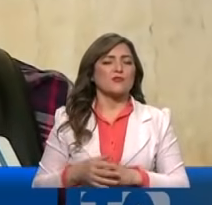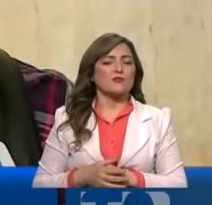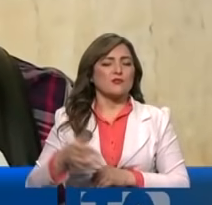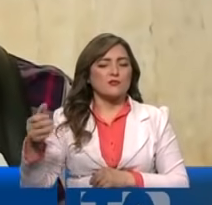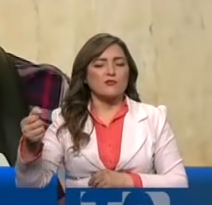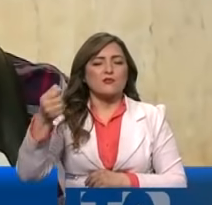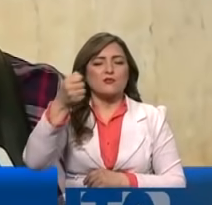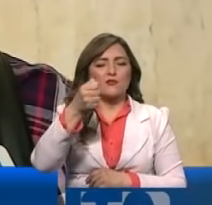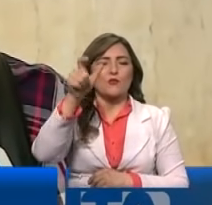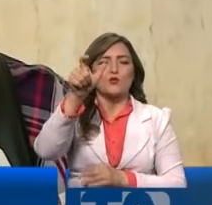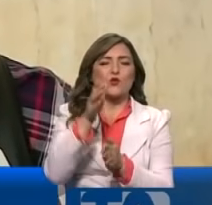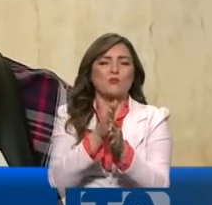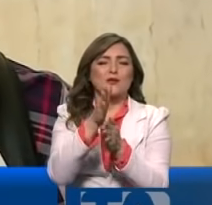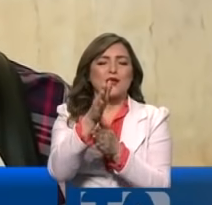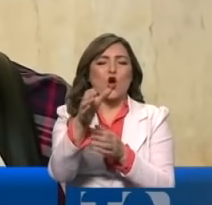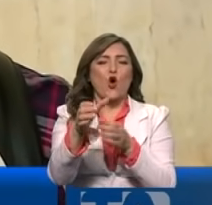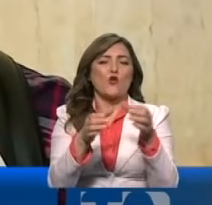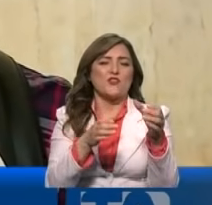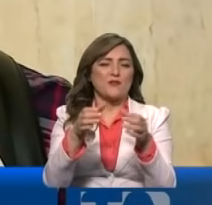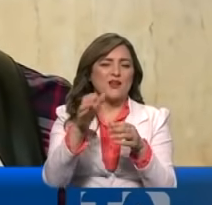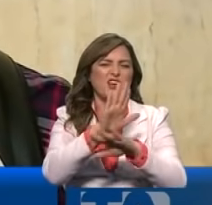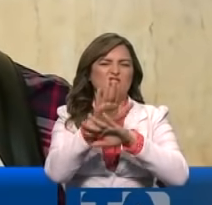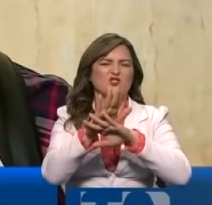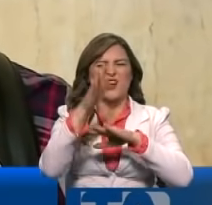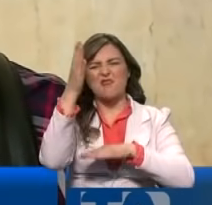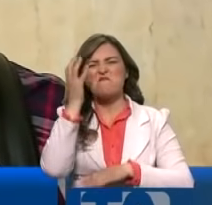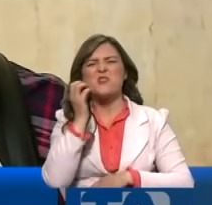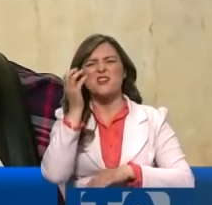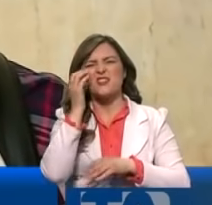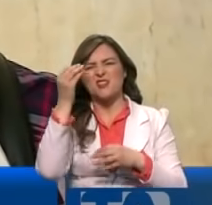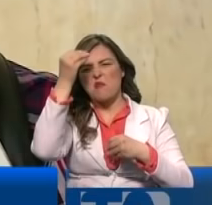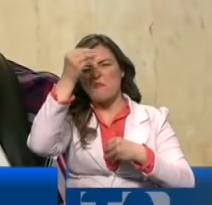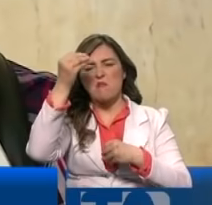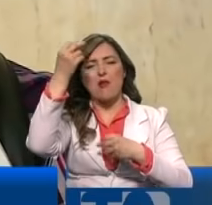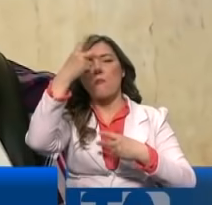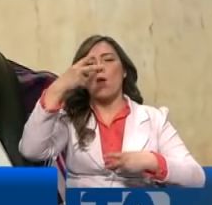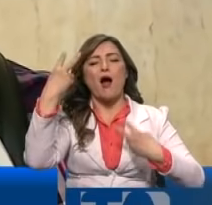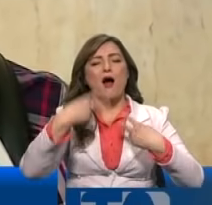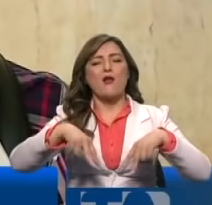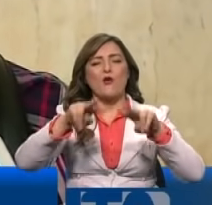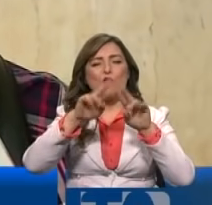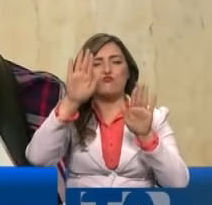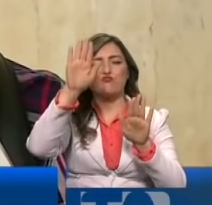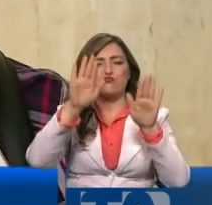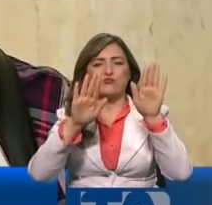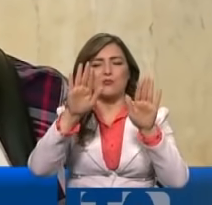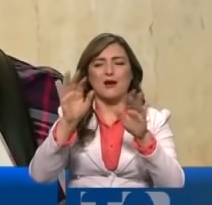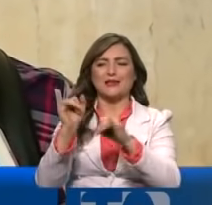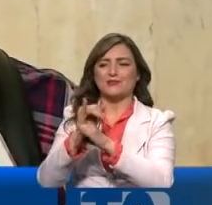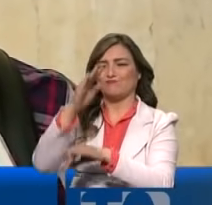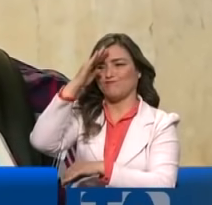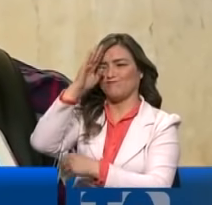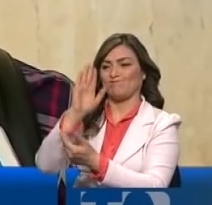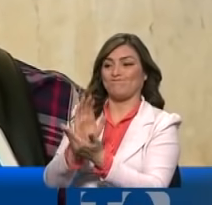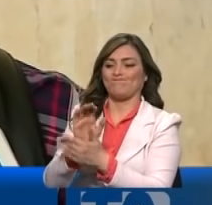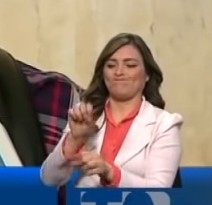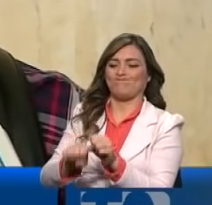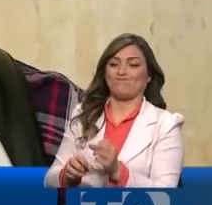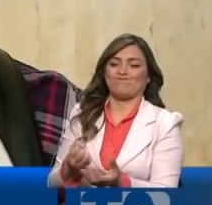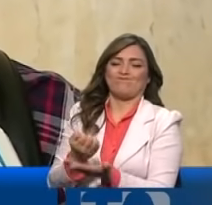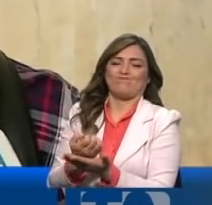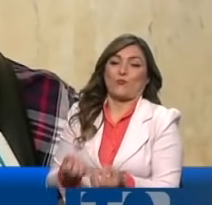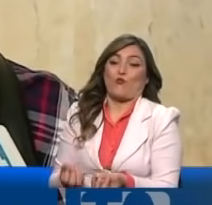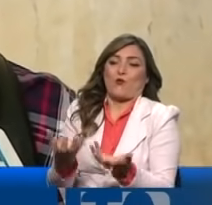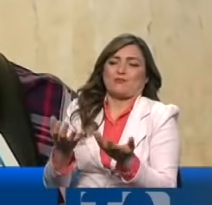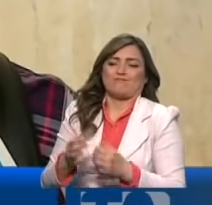de un perito contable bursátil, esto a efectos de determinar primero el perjuicio que se ha causado a la institución y además determinar si